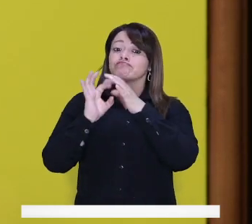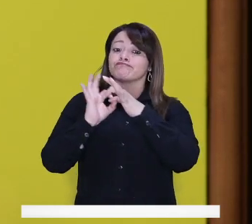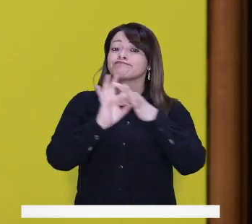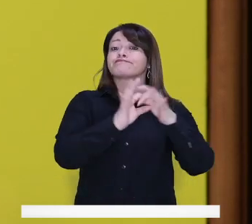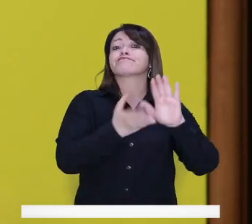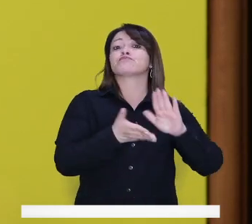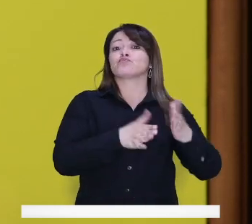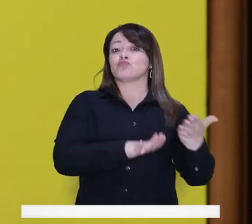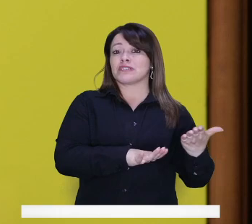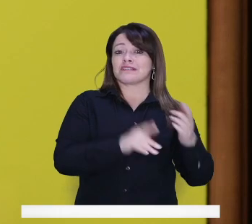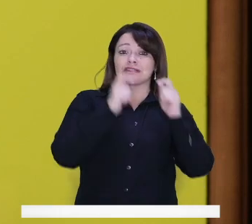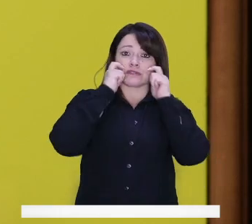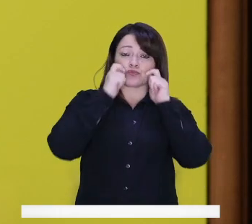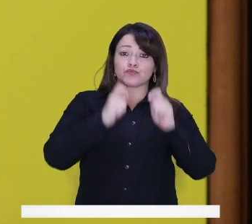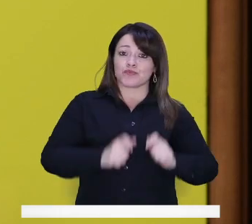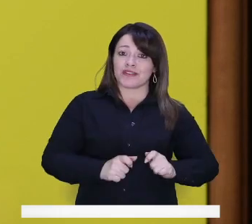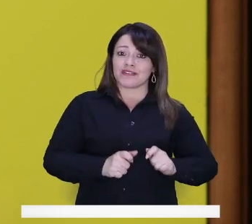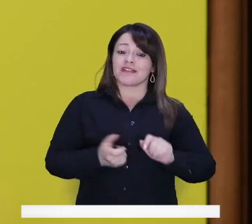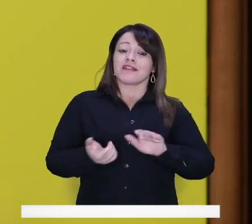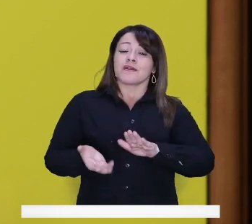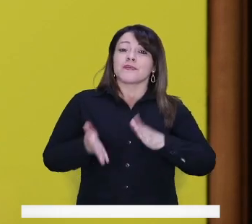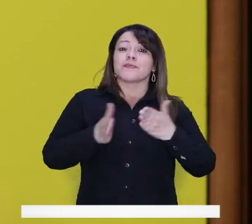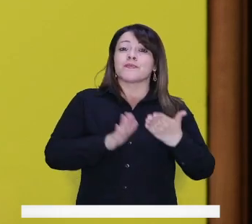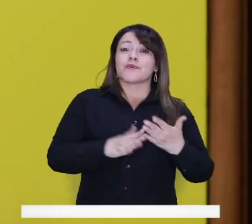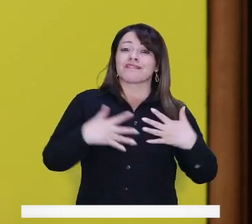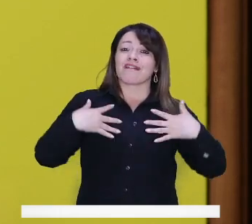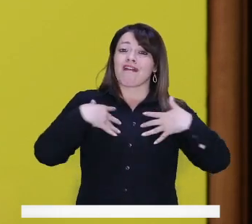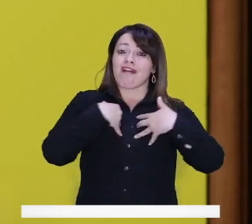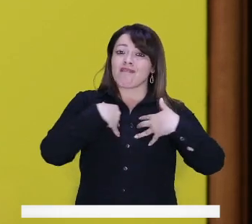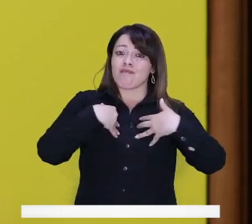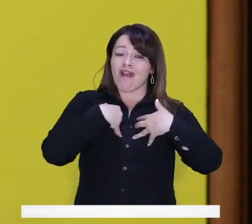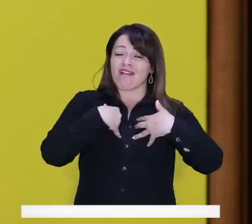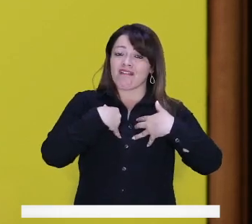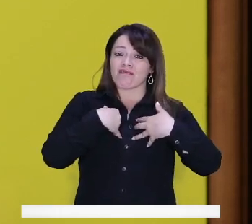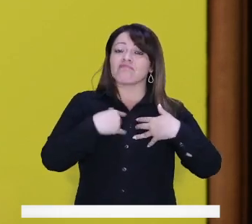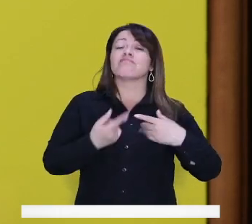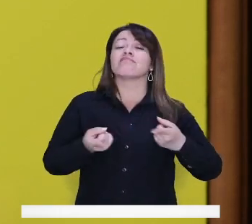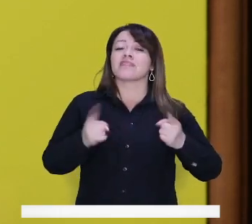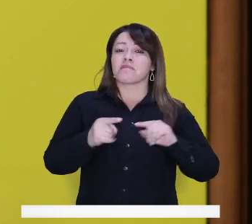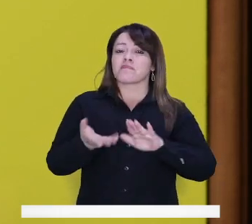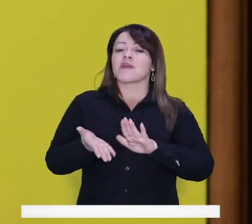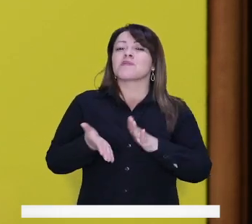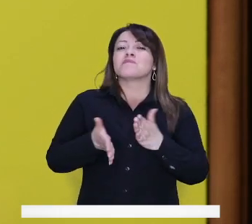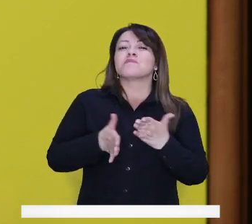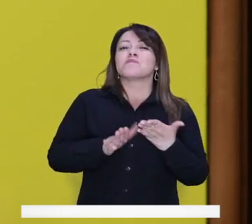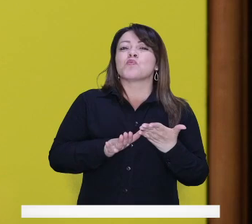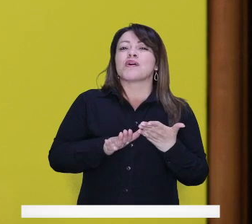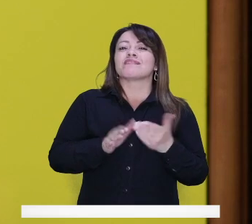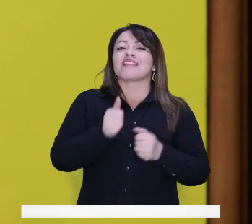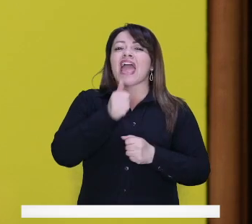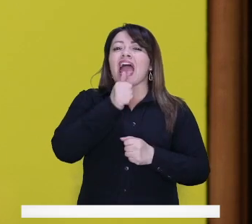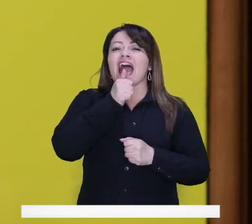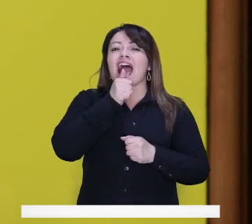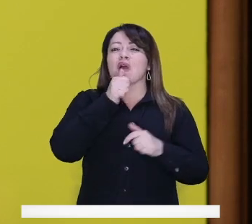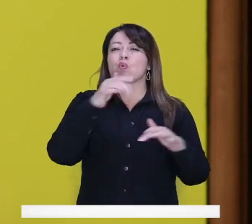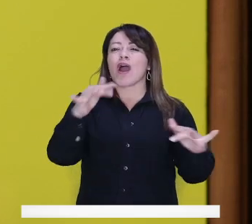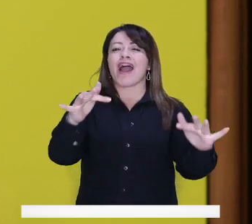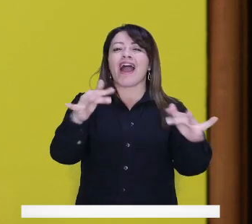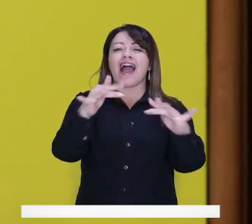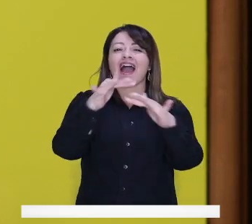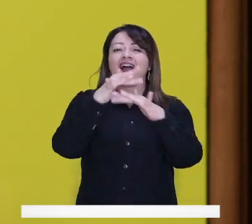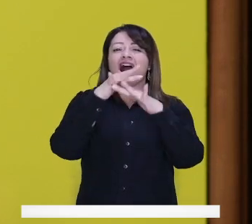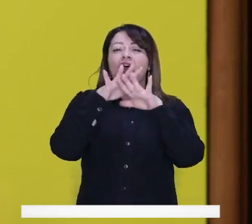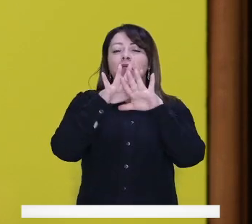muertes humanas, genera muertes animales, pero también genera muerte desde el agua, desde el